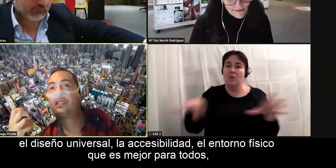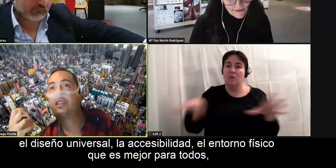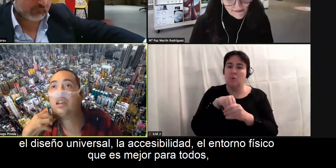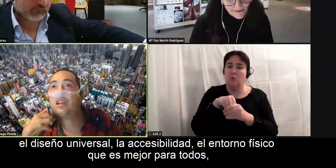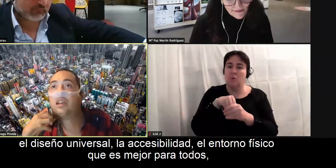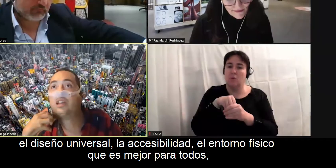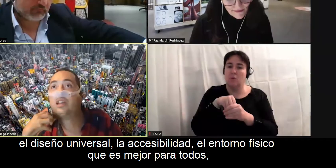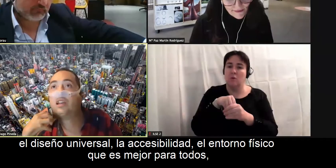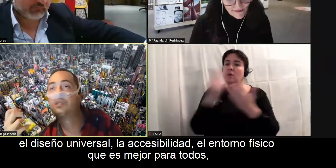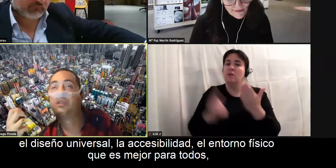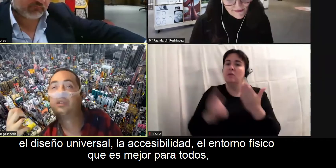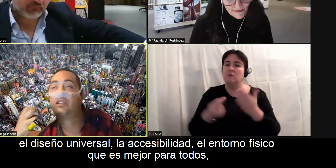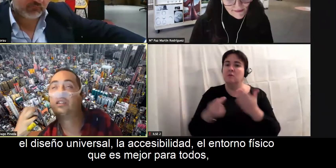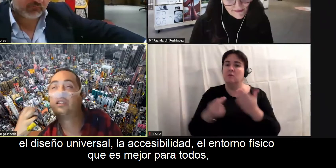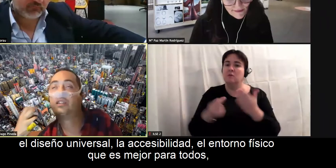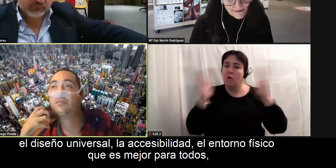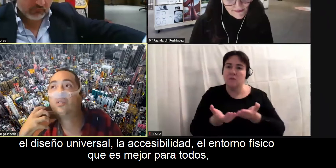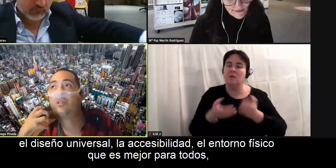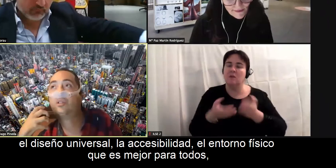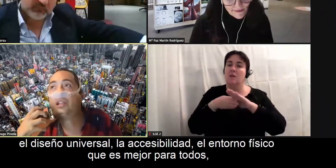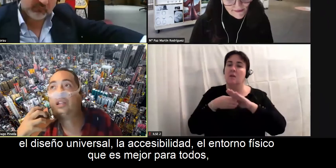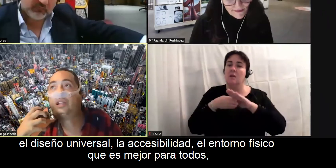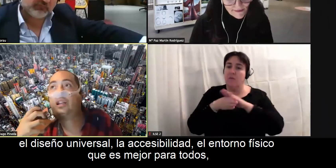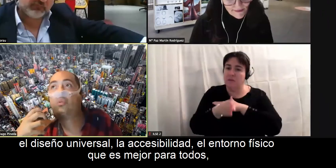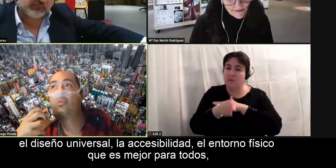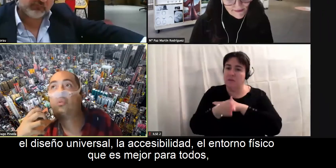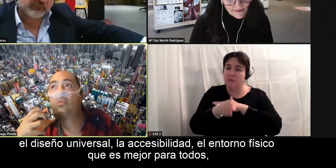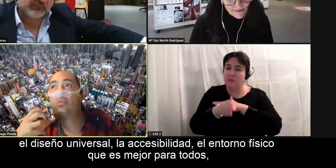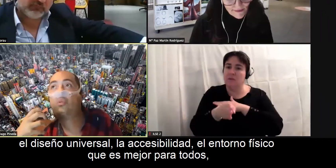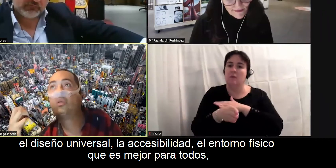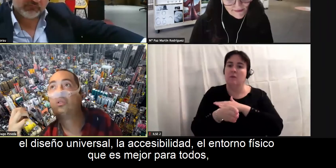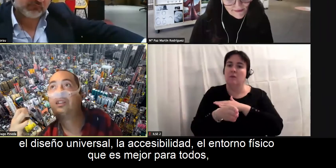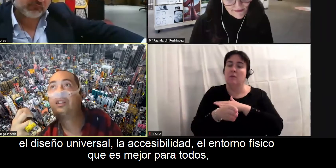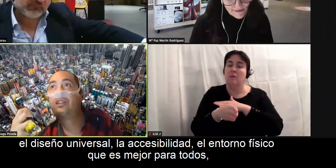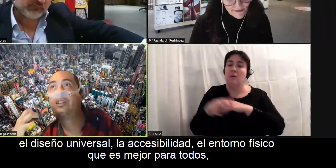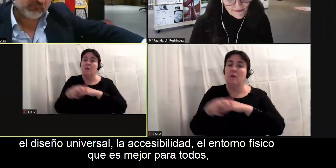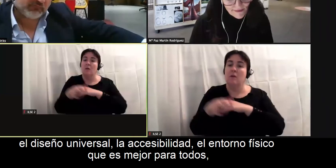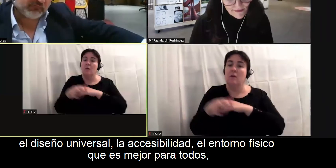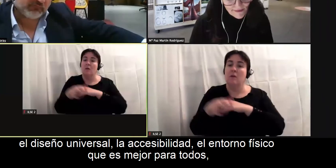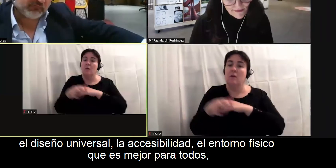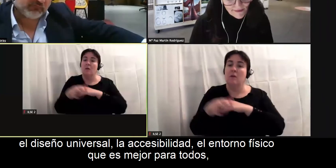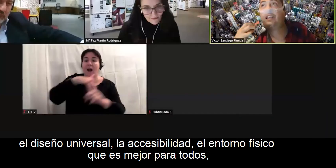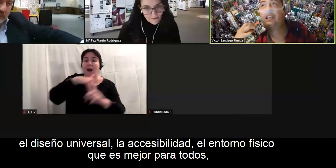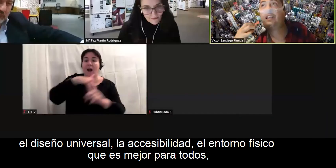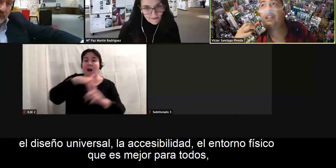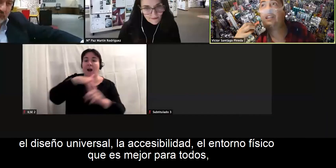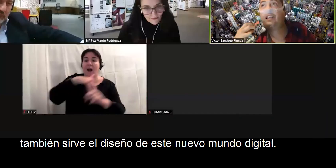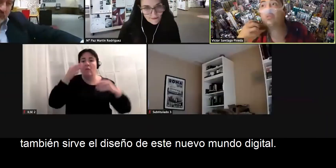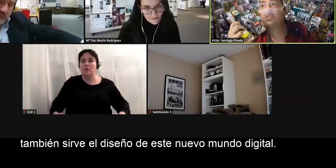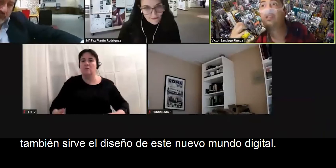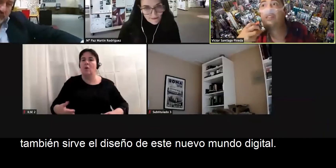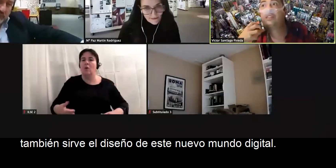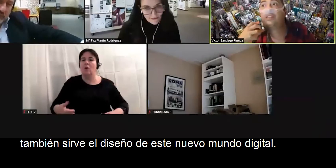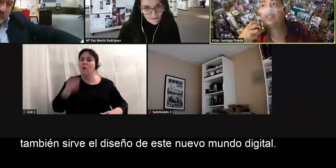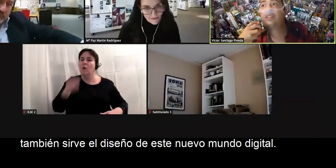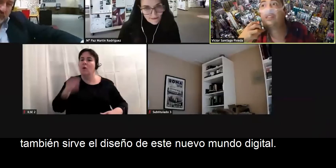la accesibilidad, el entorno físico, que es mejor para todos,